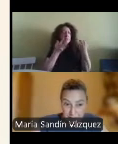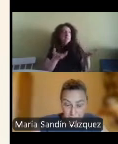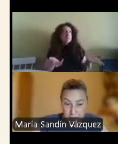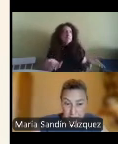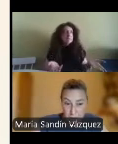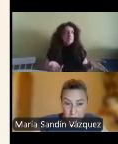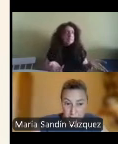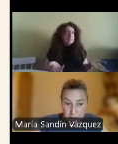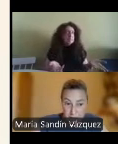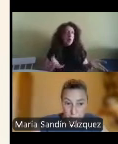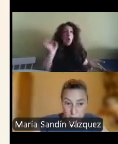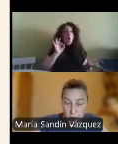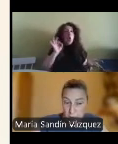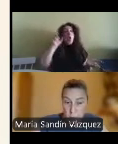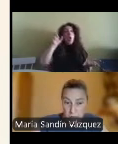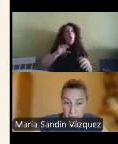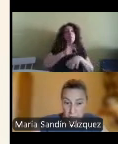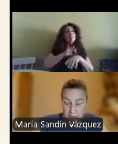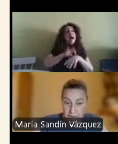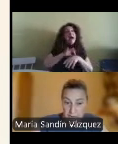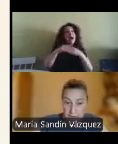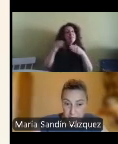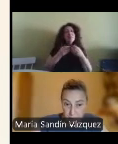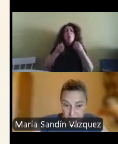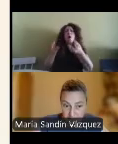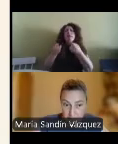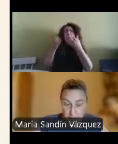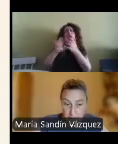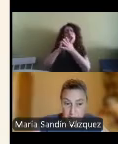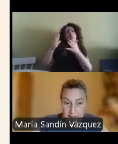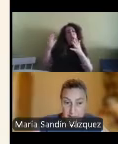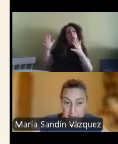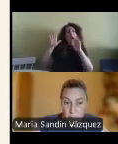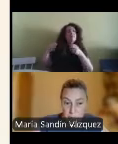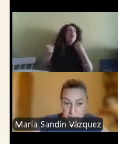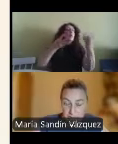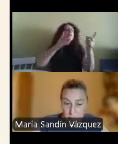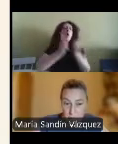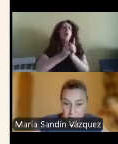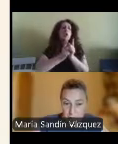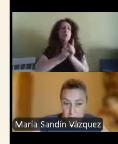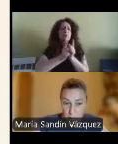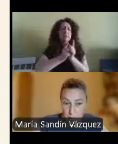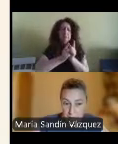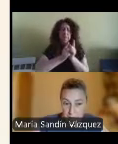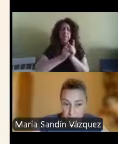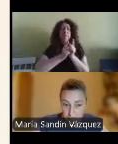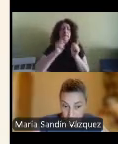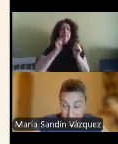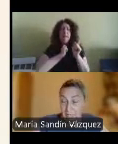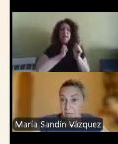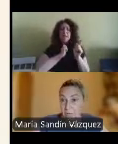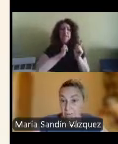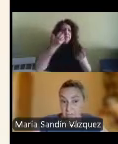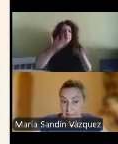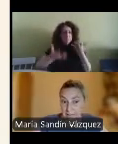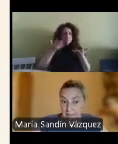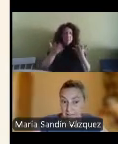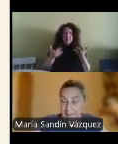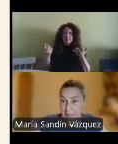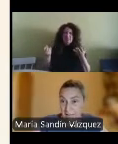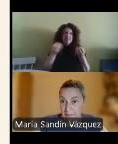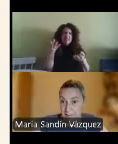el paciente está hablando media hora y luego te lo reducen a una frase. Entonces, claro, te genera mucha más inseguridad e incertidumbre lo que estará